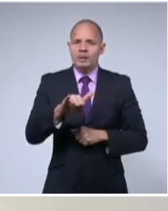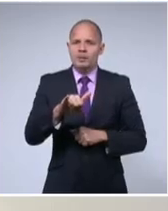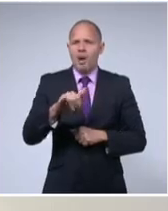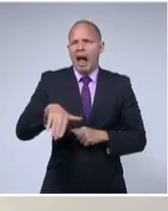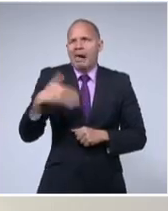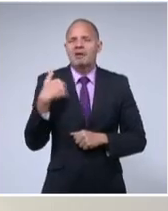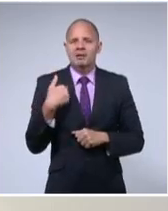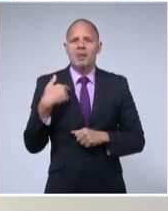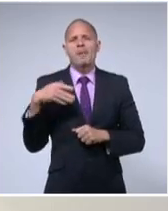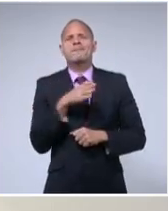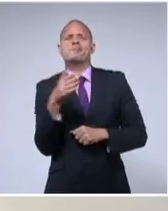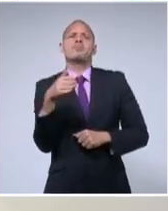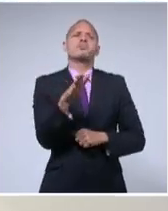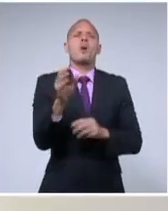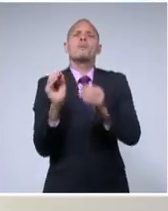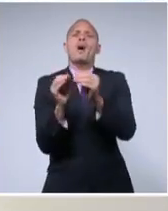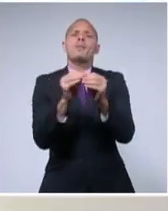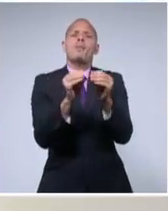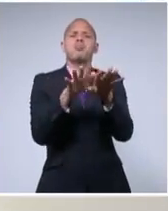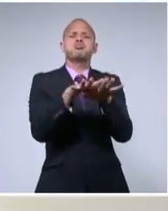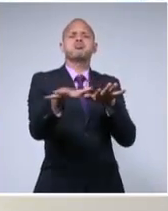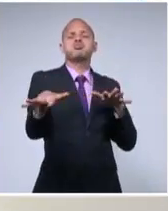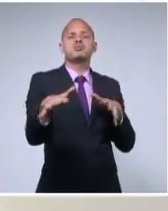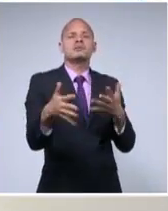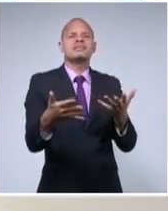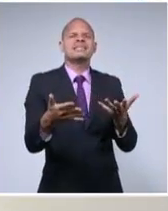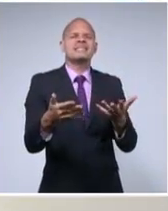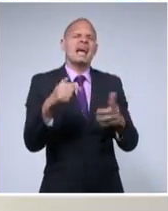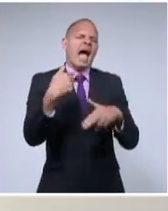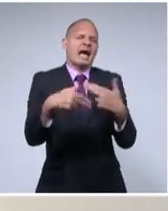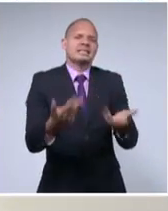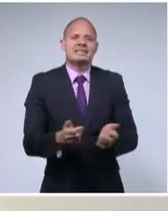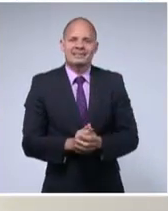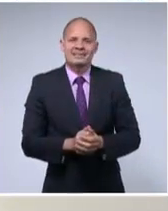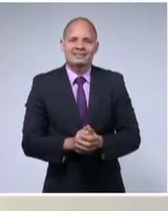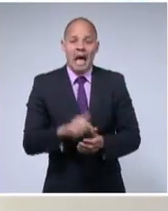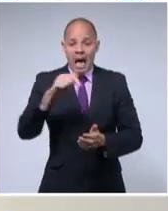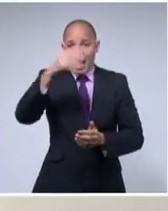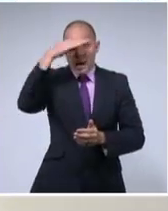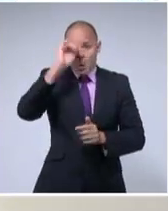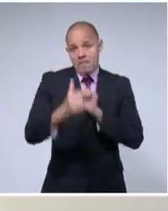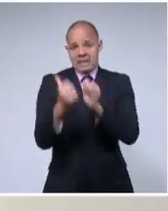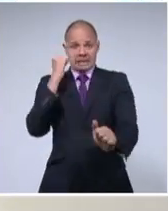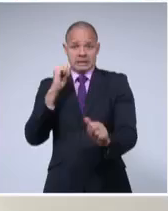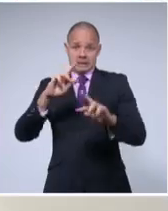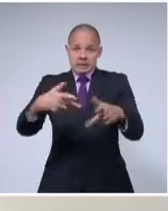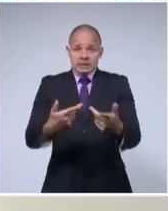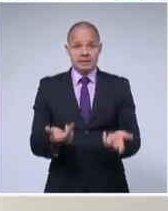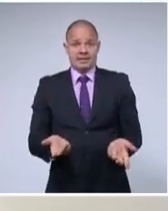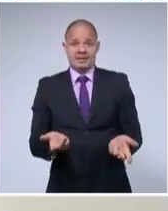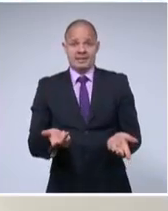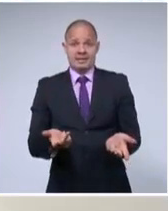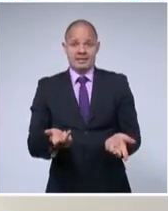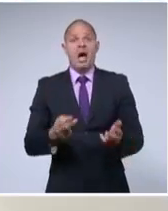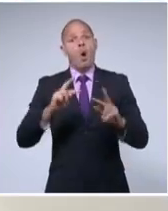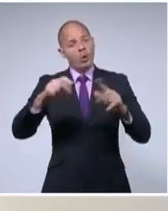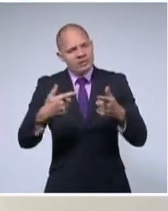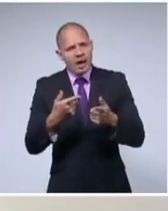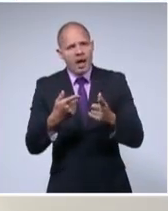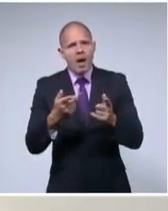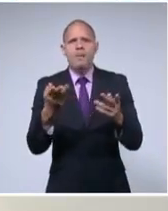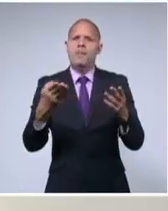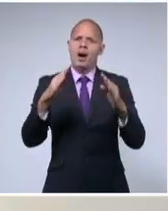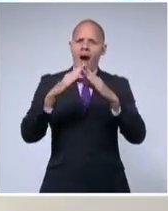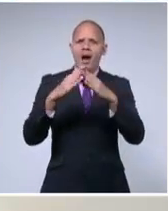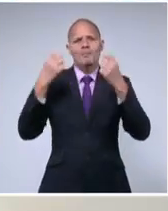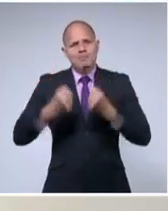la estabilidad epidemiológica del país y con ello un retorno a medidas de confinamiento y también cuarentena. Pero ojo,